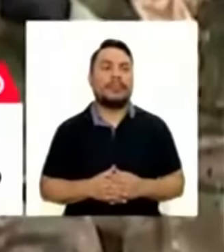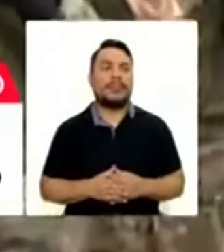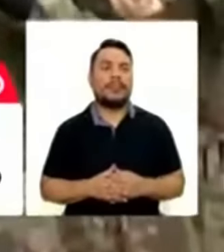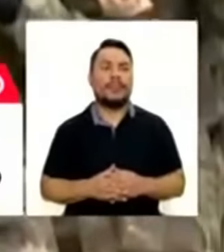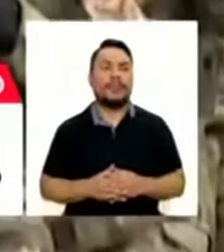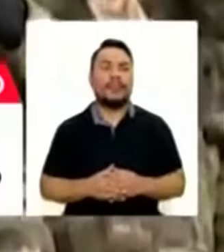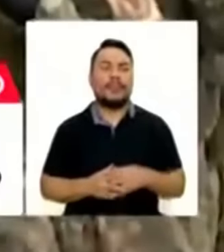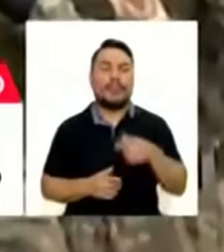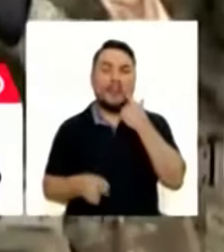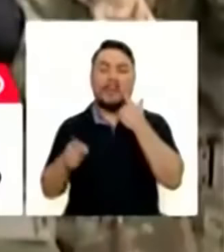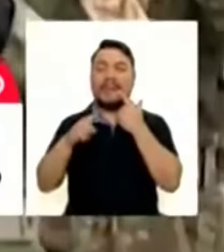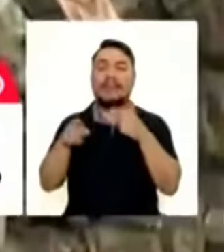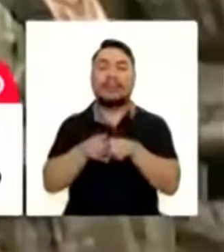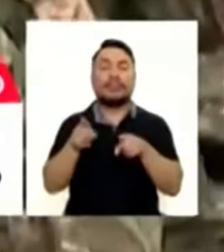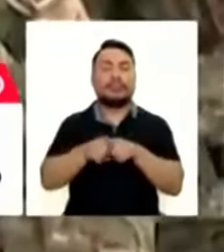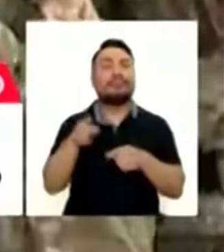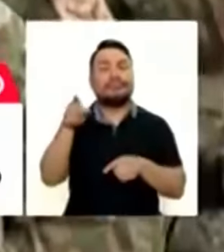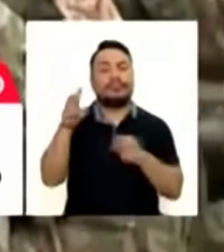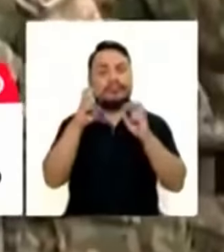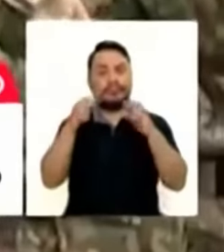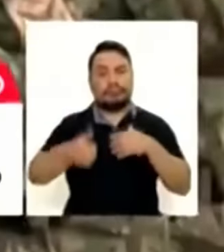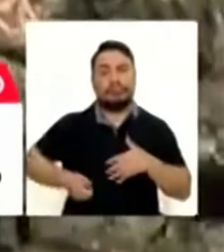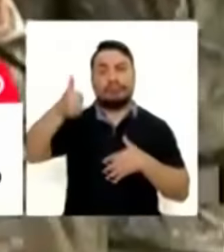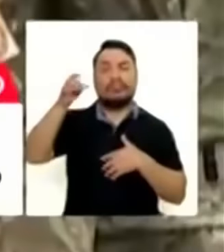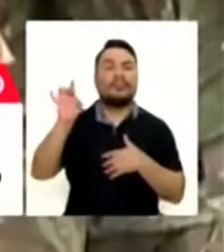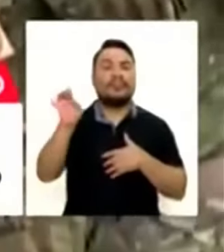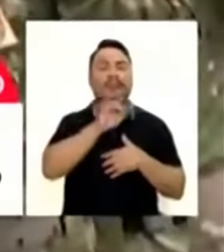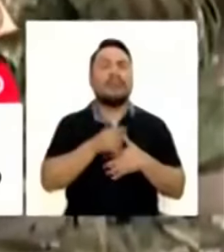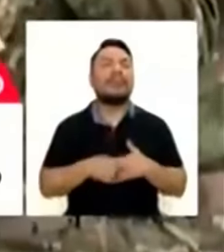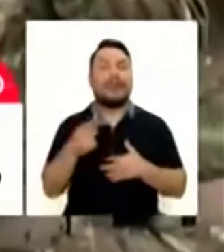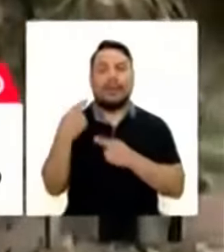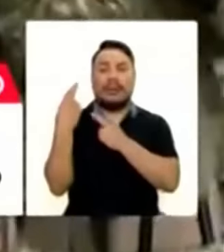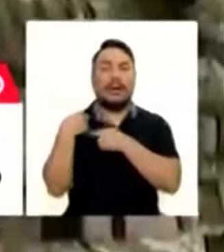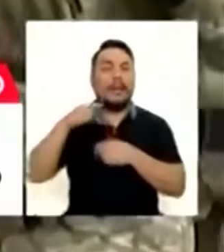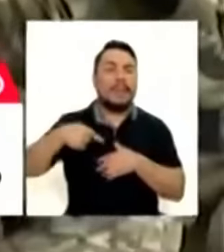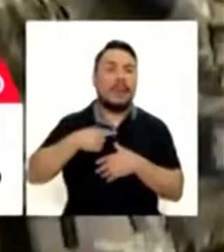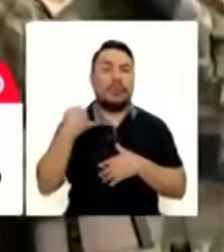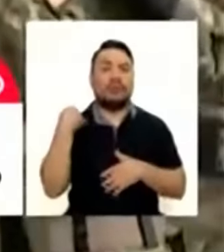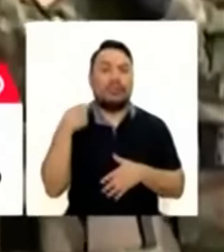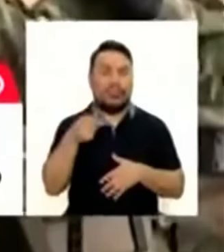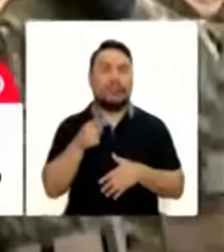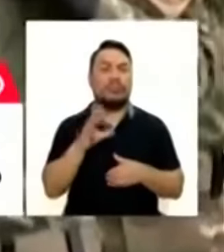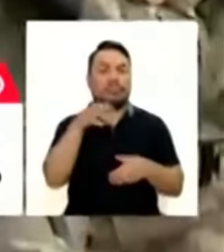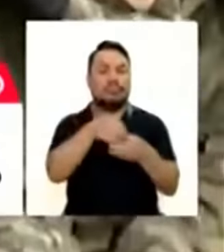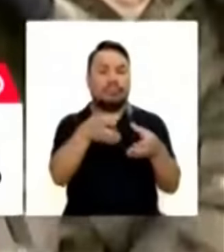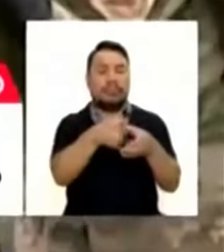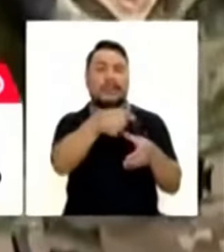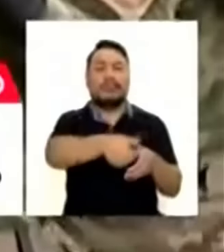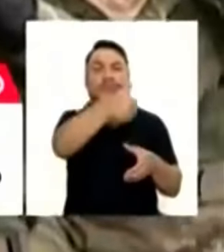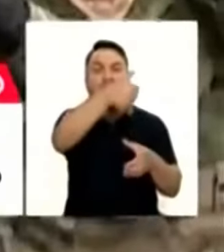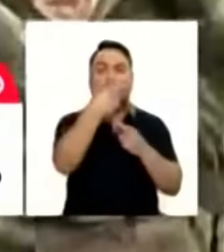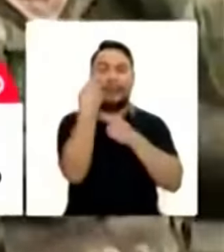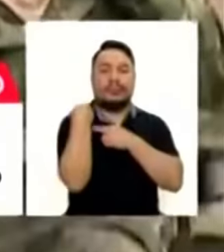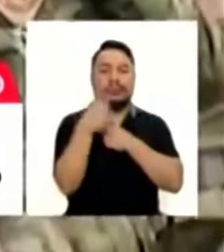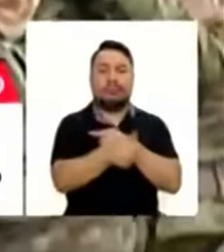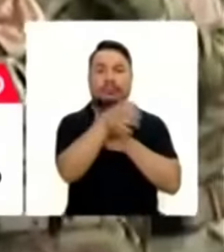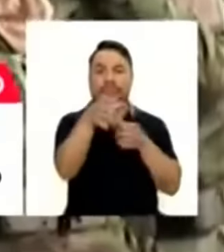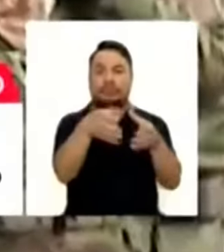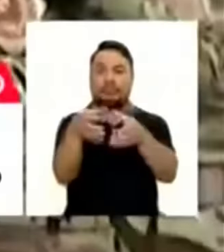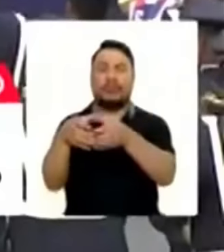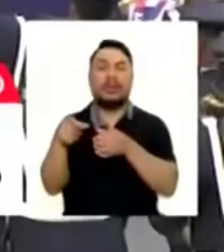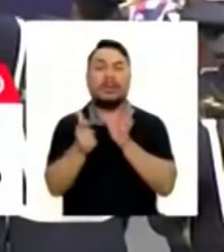Los señores licenciados son los representantes de miles de jóvenes que integran la Reserva Aérea Orgánica, que de acuerdo a la ley